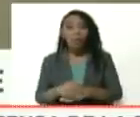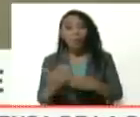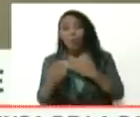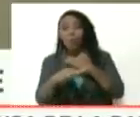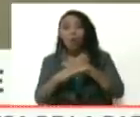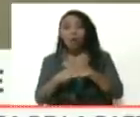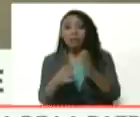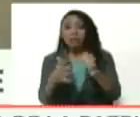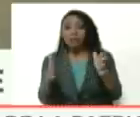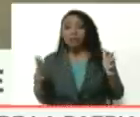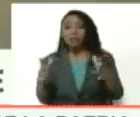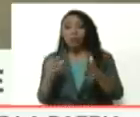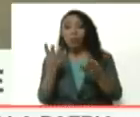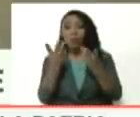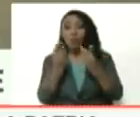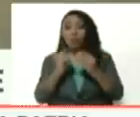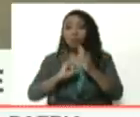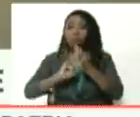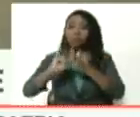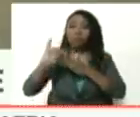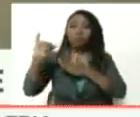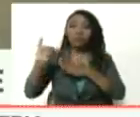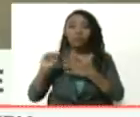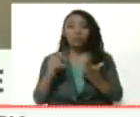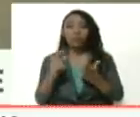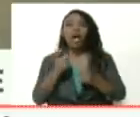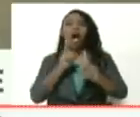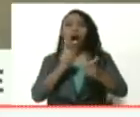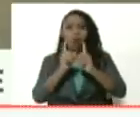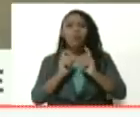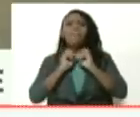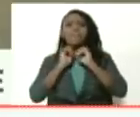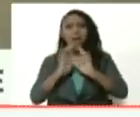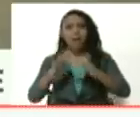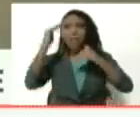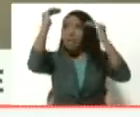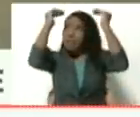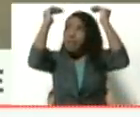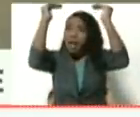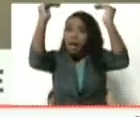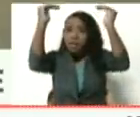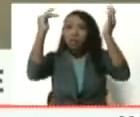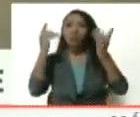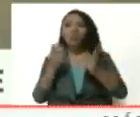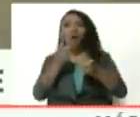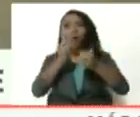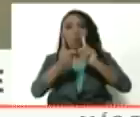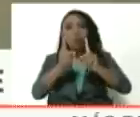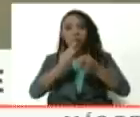a grandes números, grande elevación. Hubo pérdida del techo, pérdidas también de parte